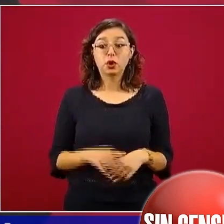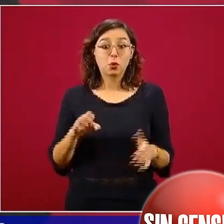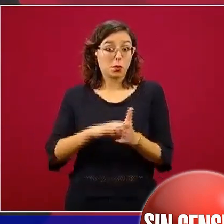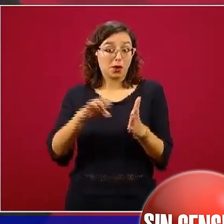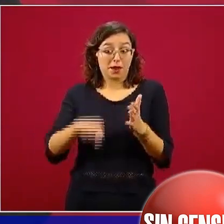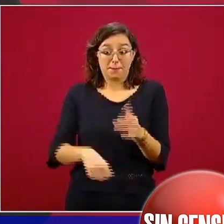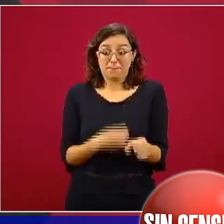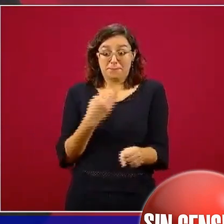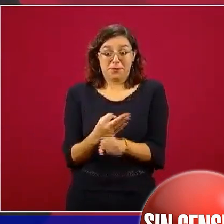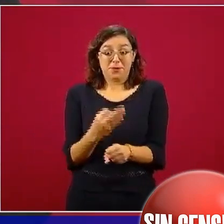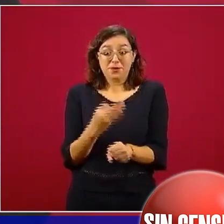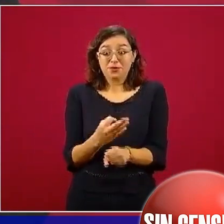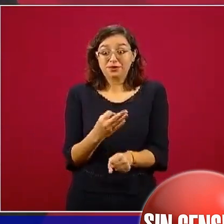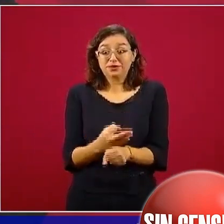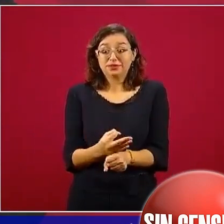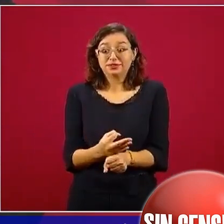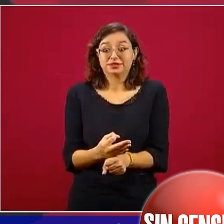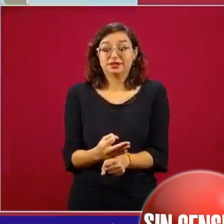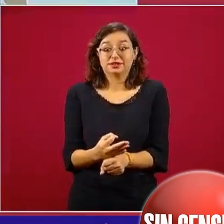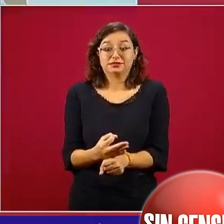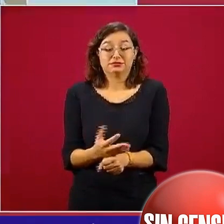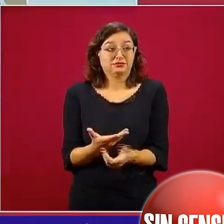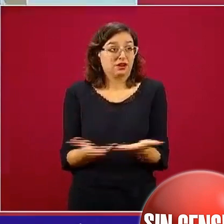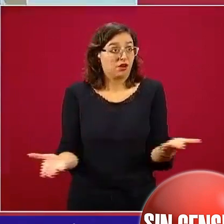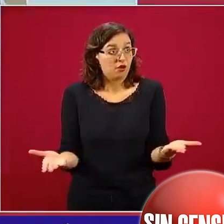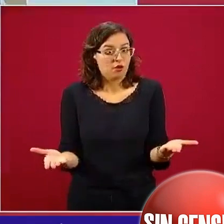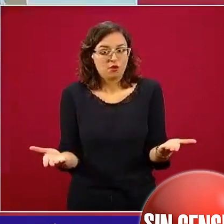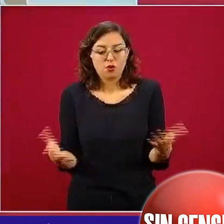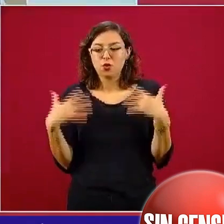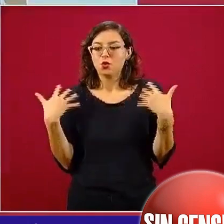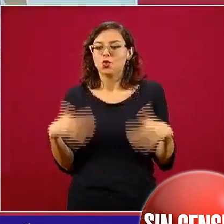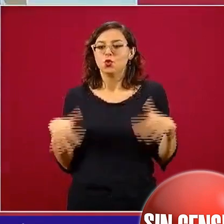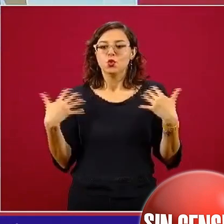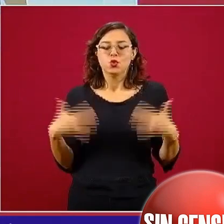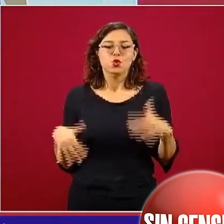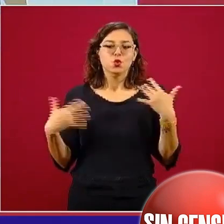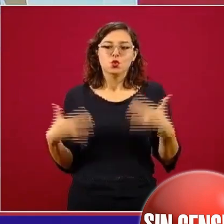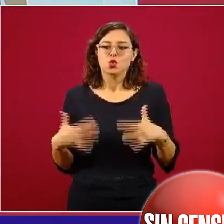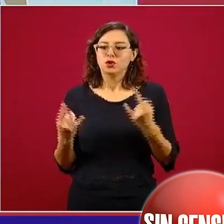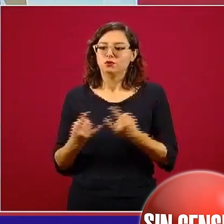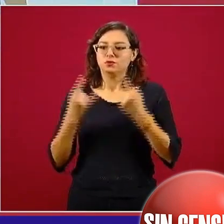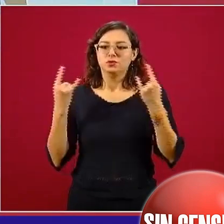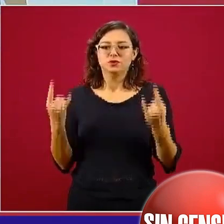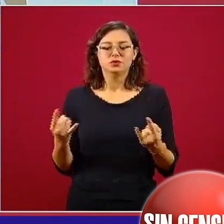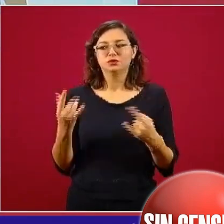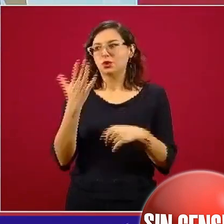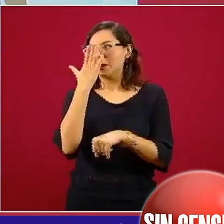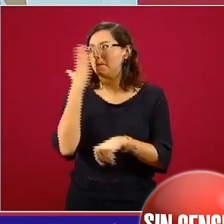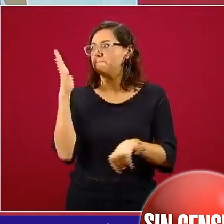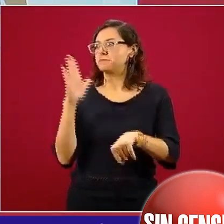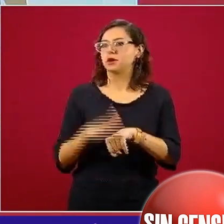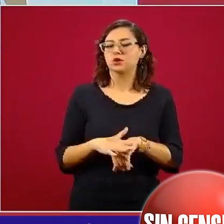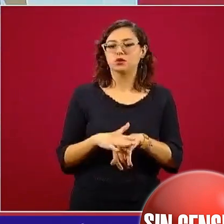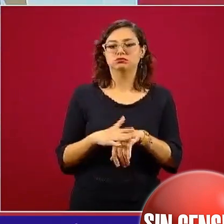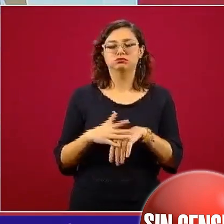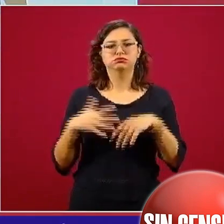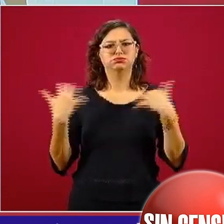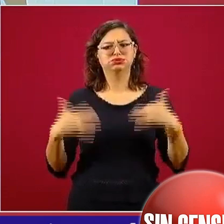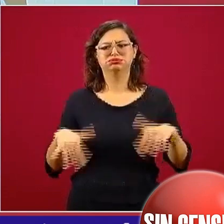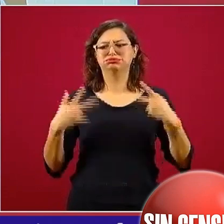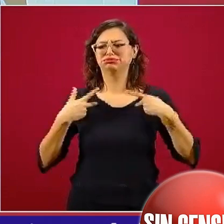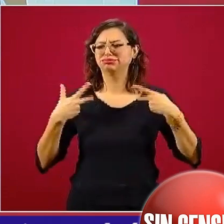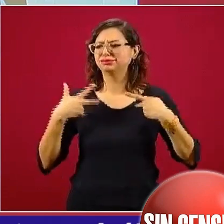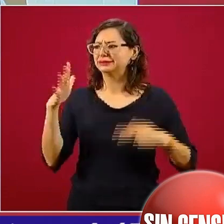estamos en un momento estelar de la historia por el nivel de